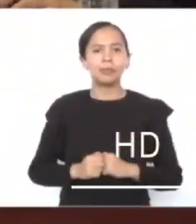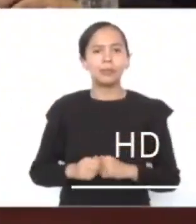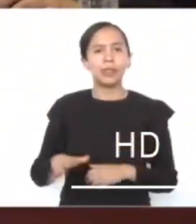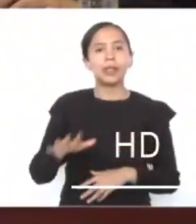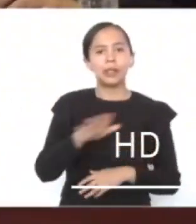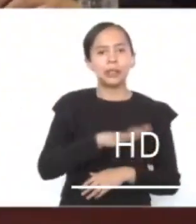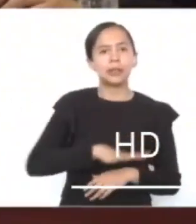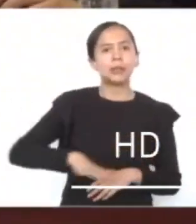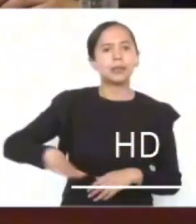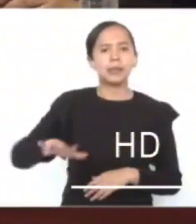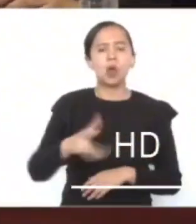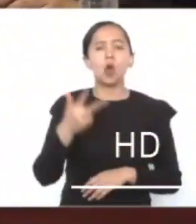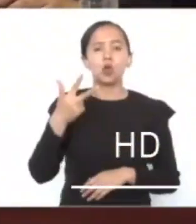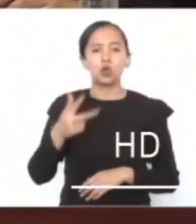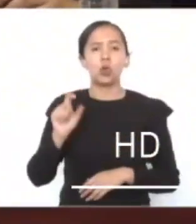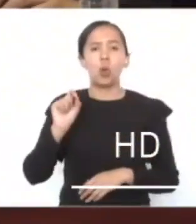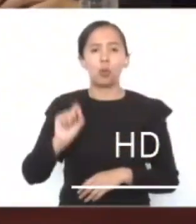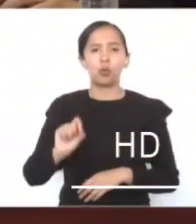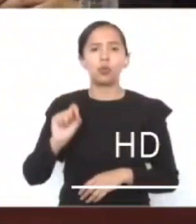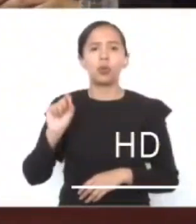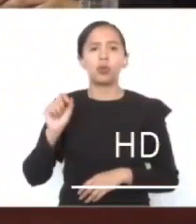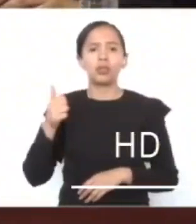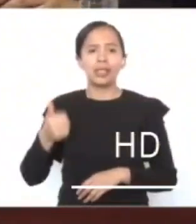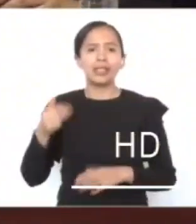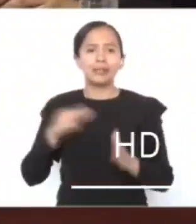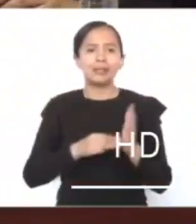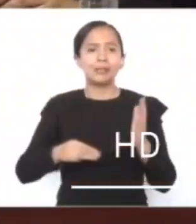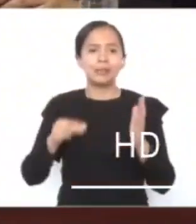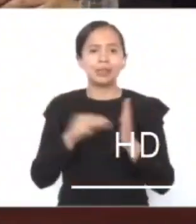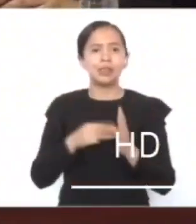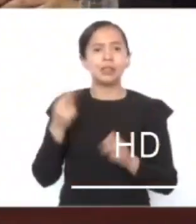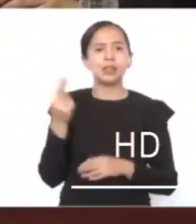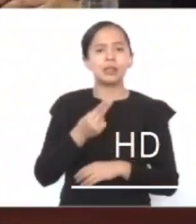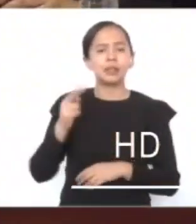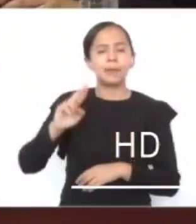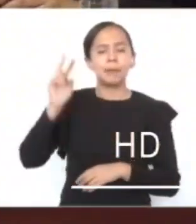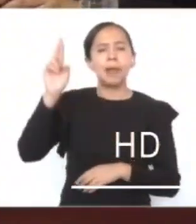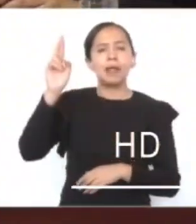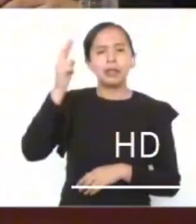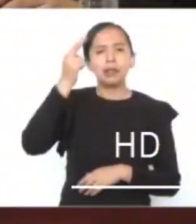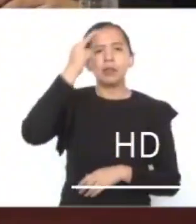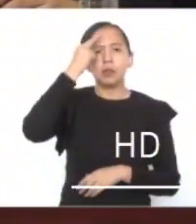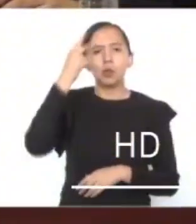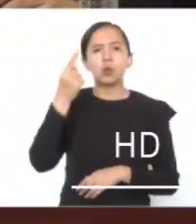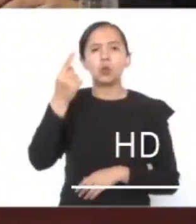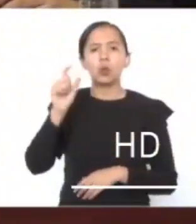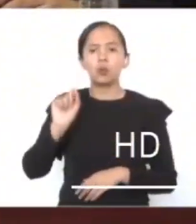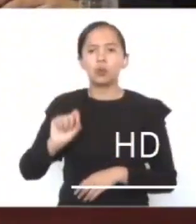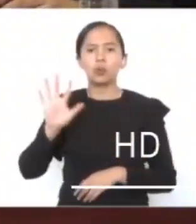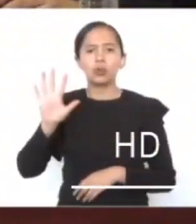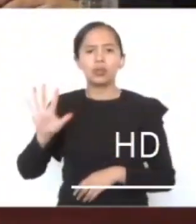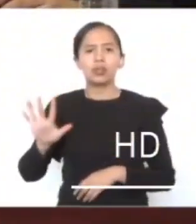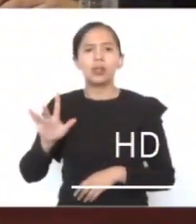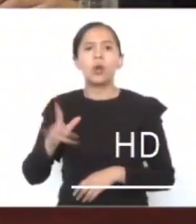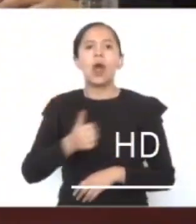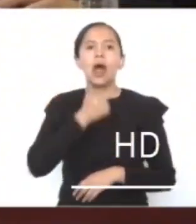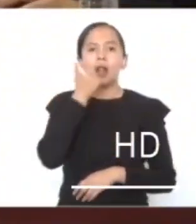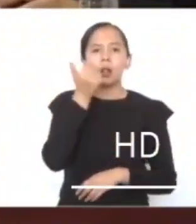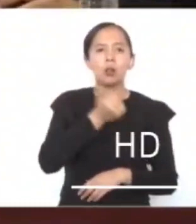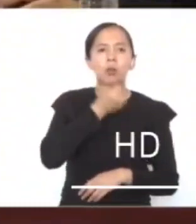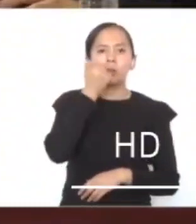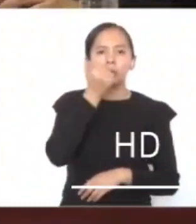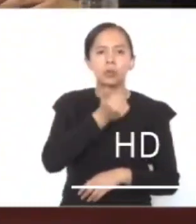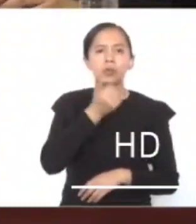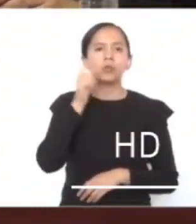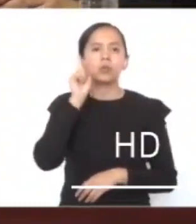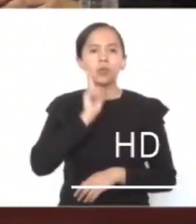población total de 8.6 millones debe contemplarse a los 1.5 millones de alumnas y alumnos que